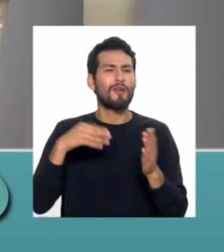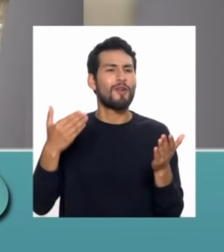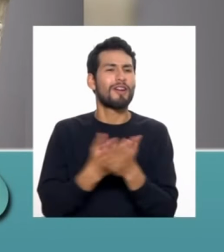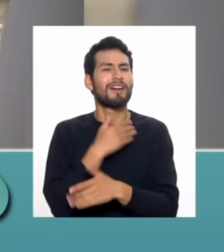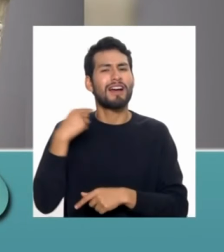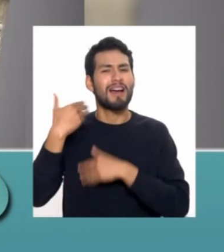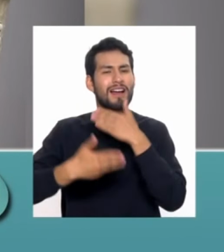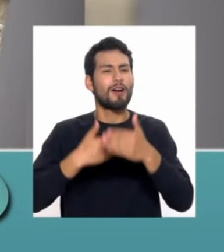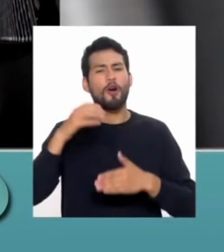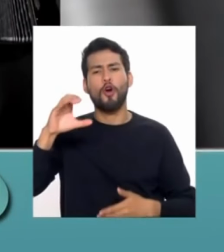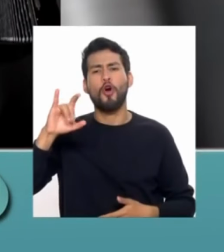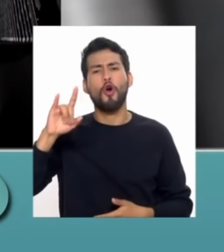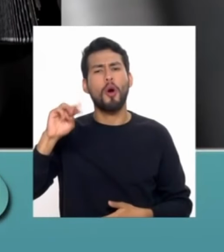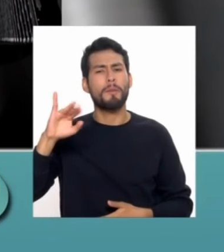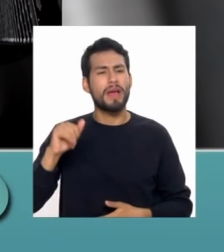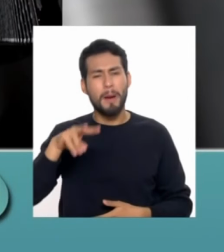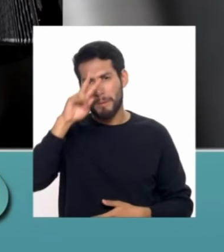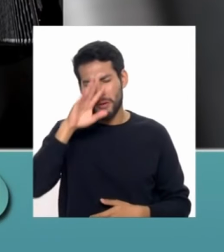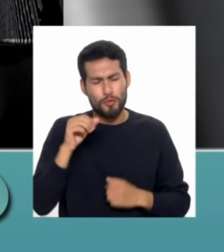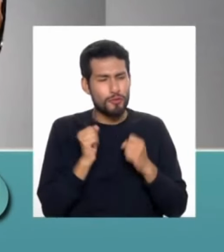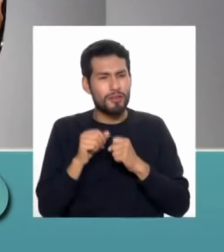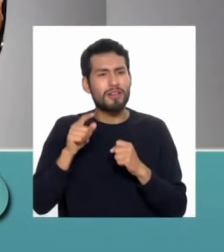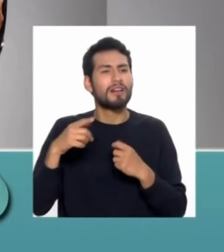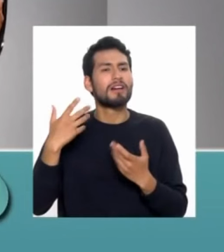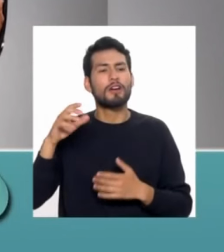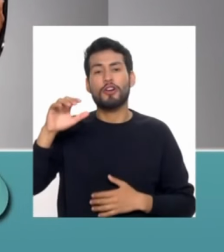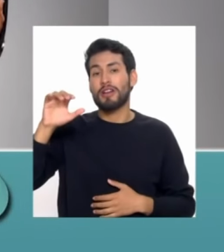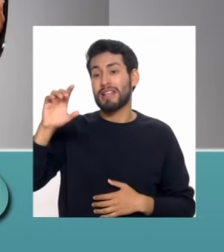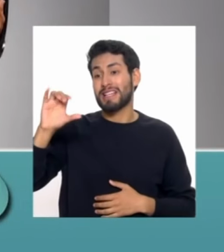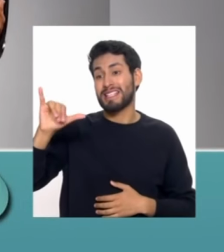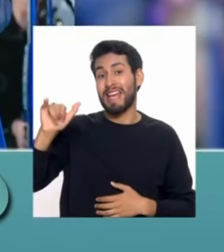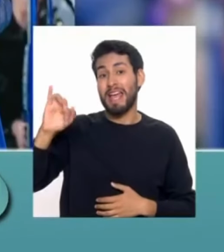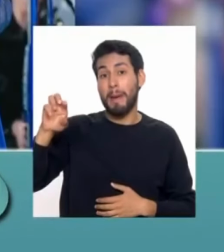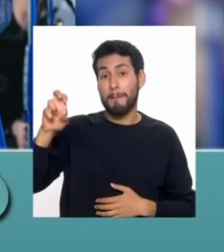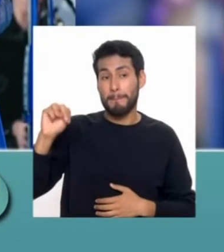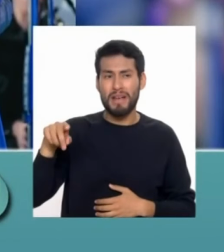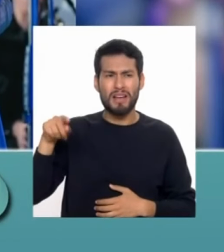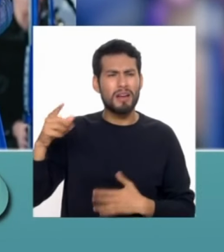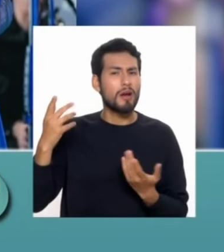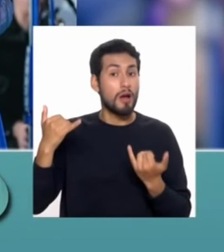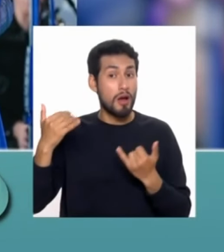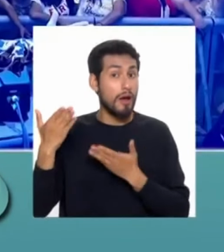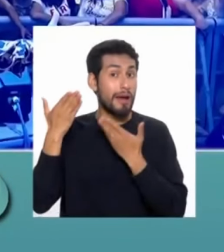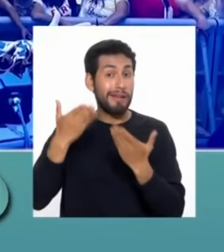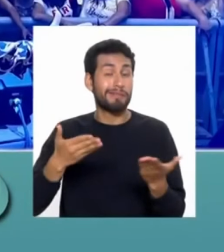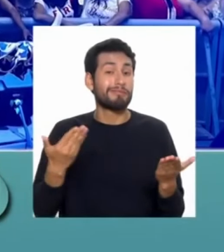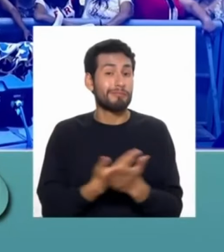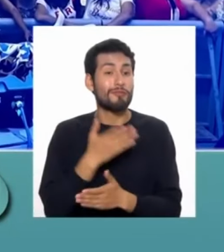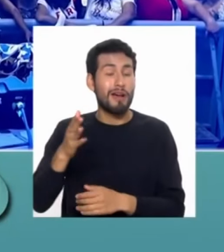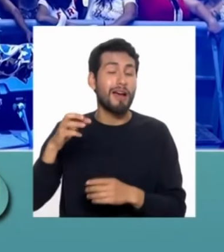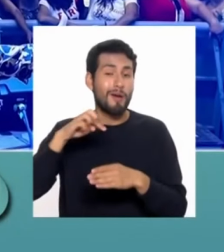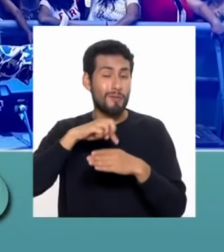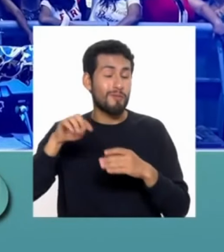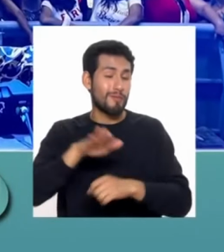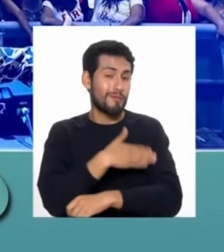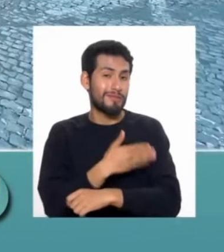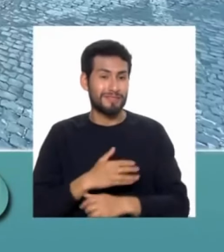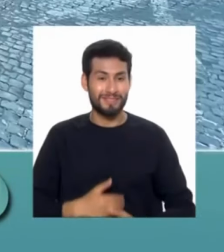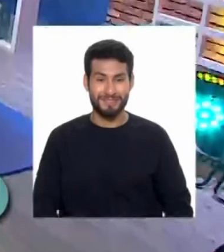nueva generación de la cumbia peruana. Estamos hablando de Donny Yaipen para presentarnos lo más reciente de su carrera